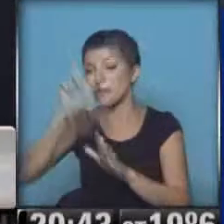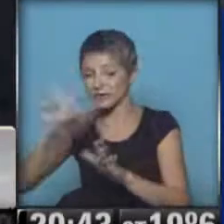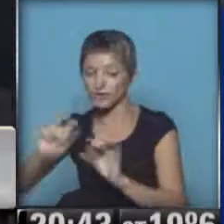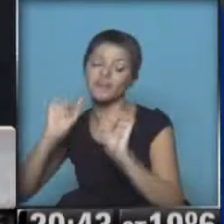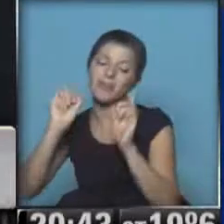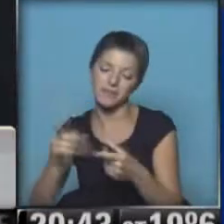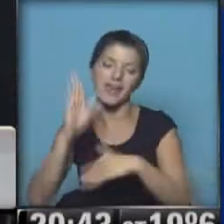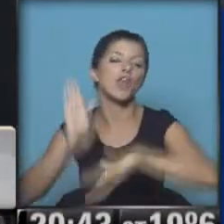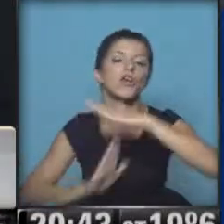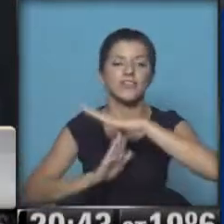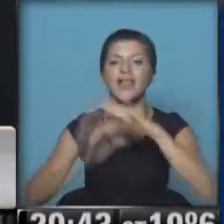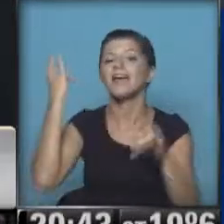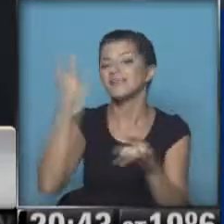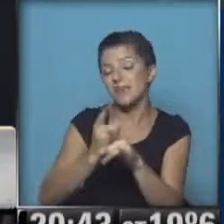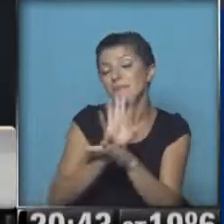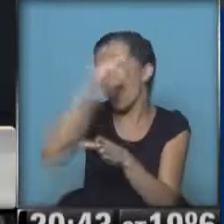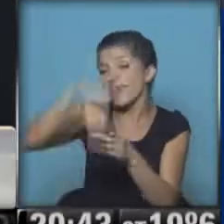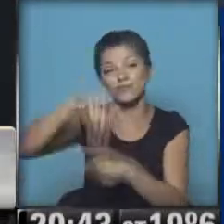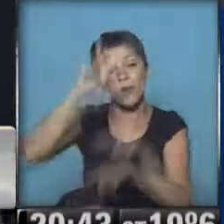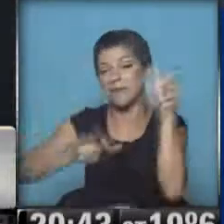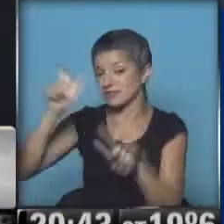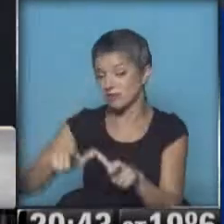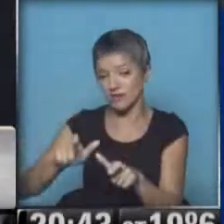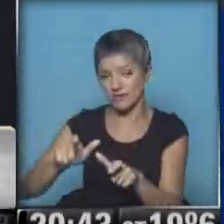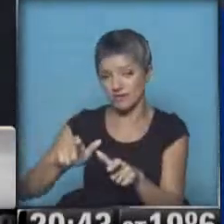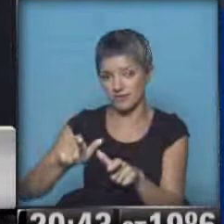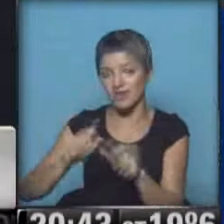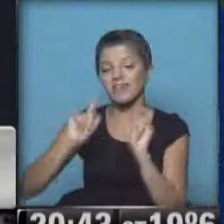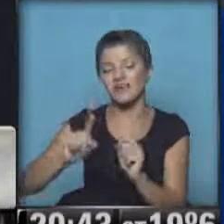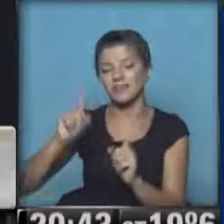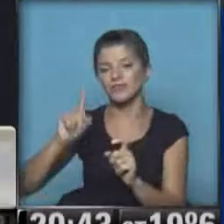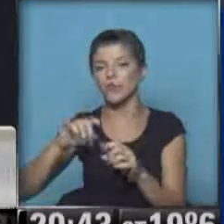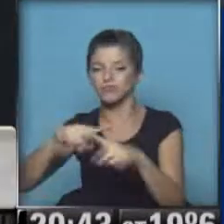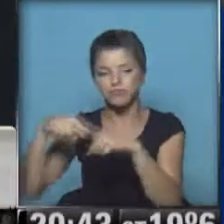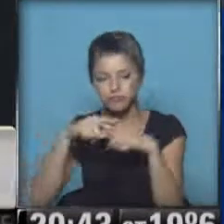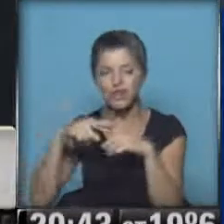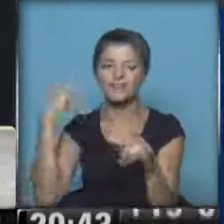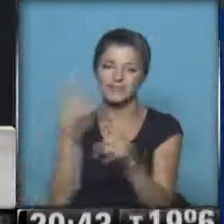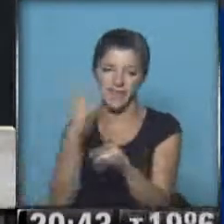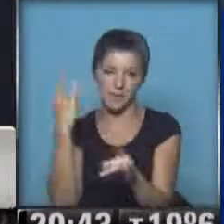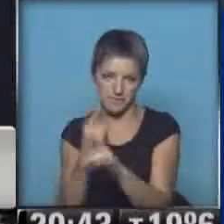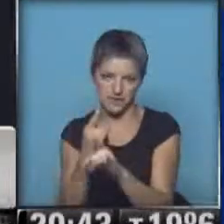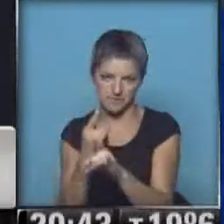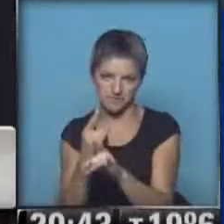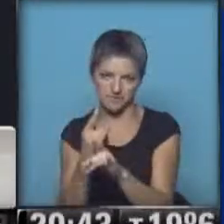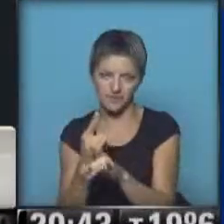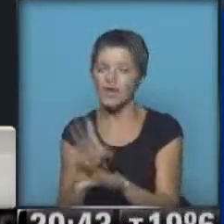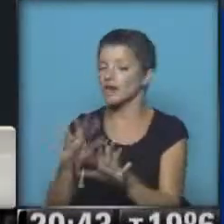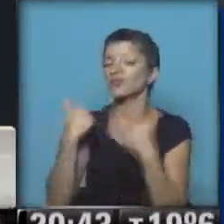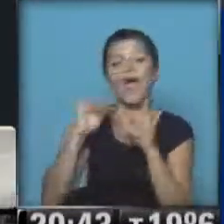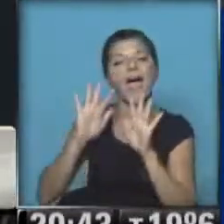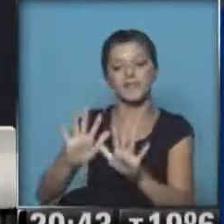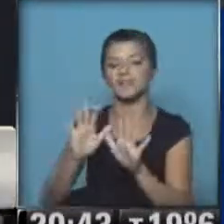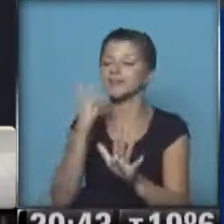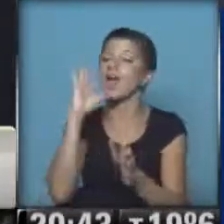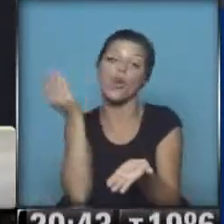liderazgos están formados de personas y estos afloran siempre en la historia. Esto es innegable, es un componente